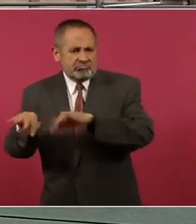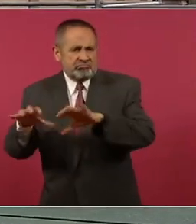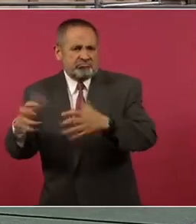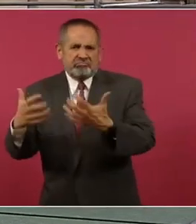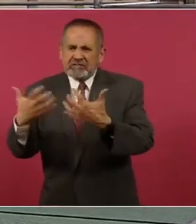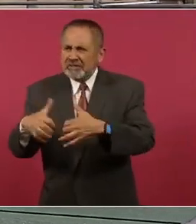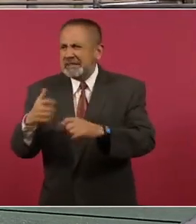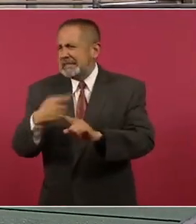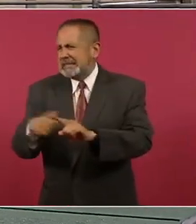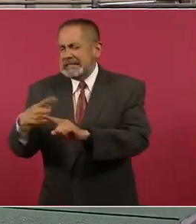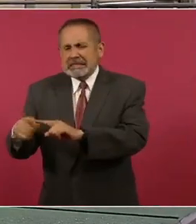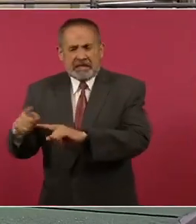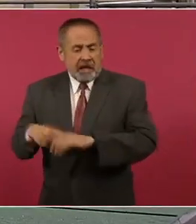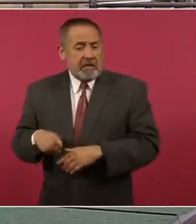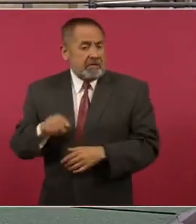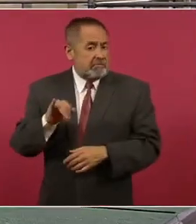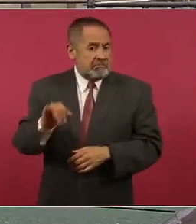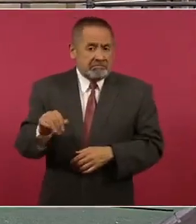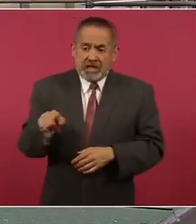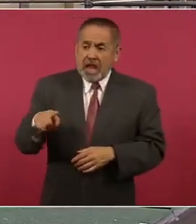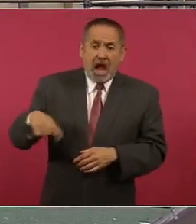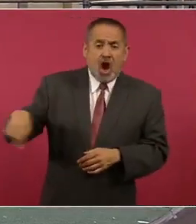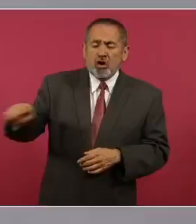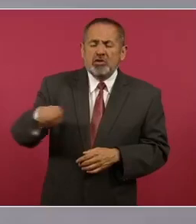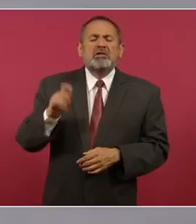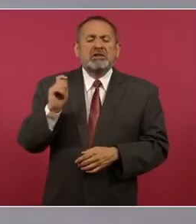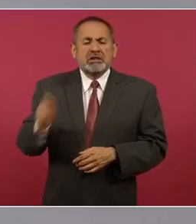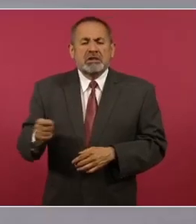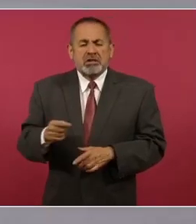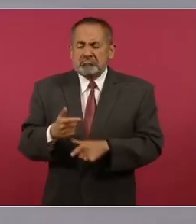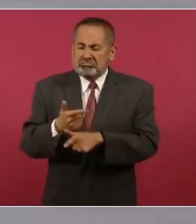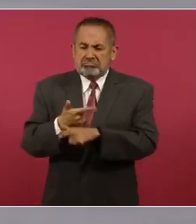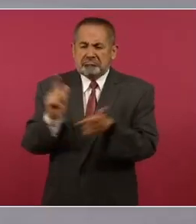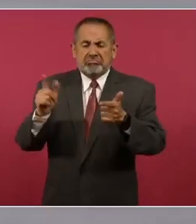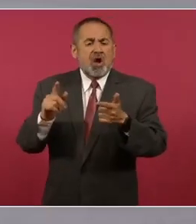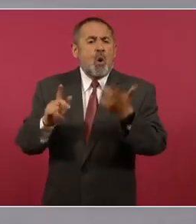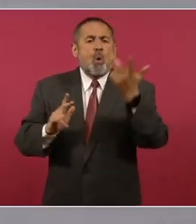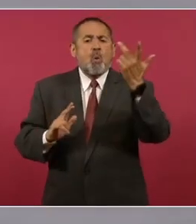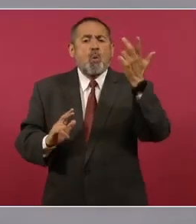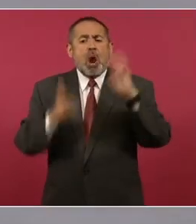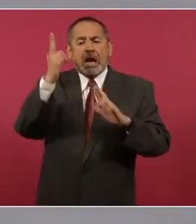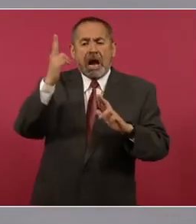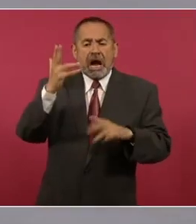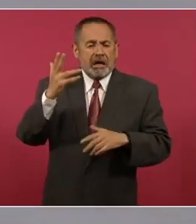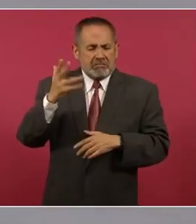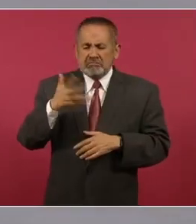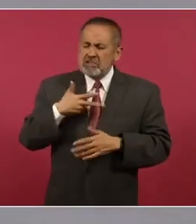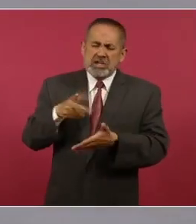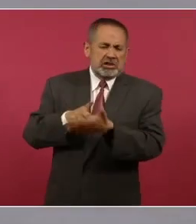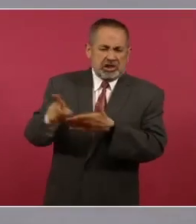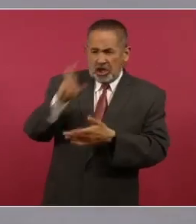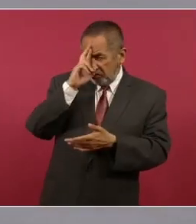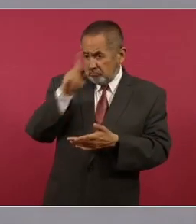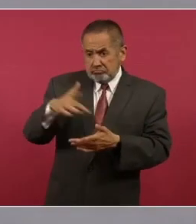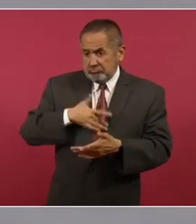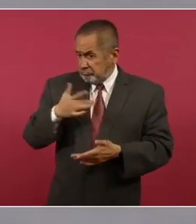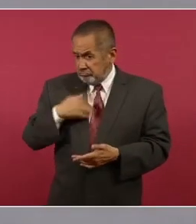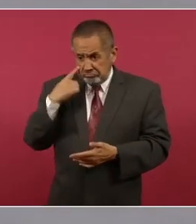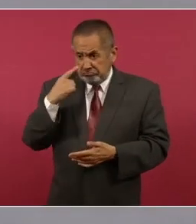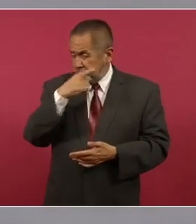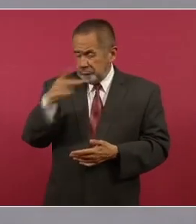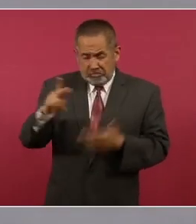ejercer con plena libertad el derecho de huelga. Para mediados